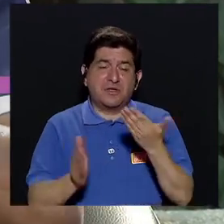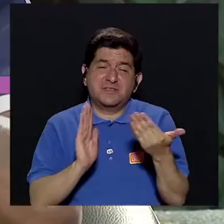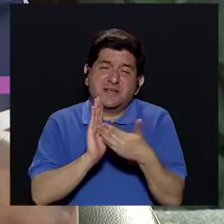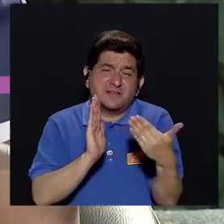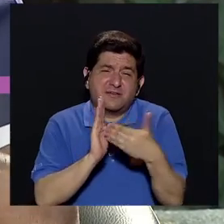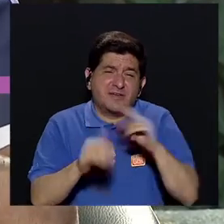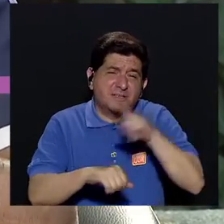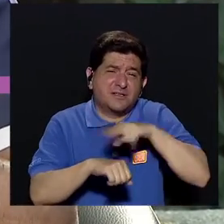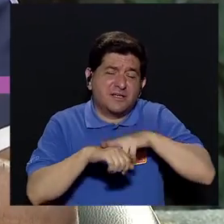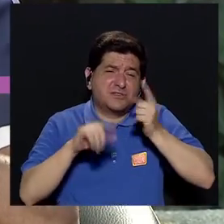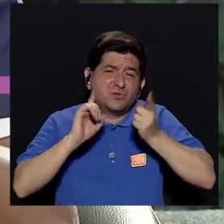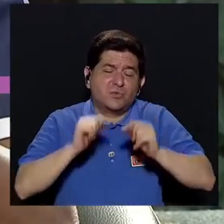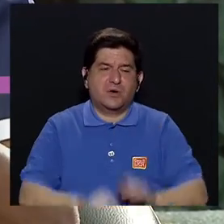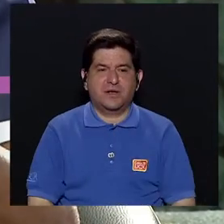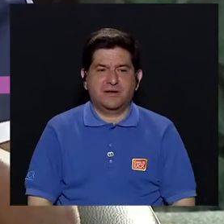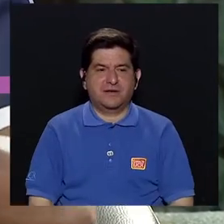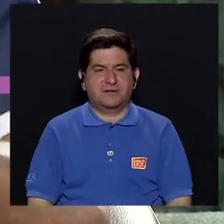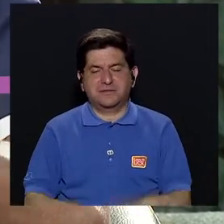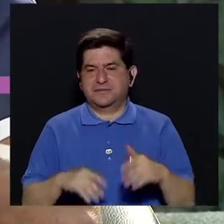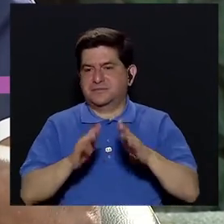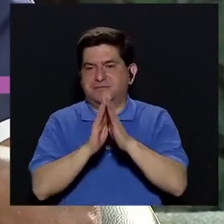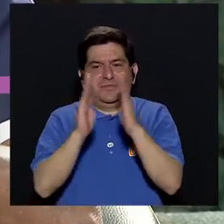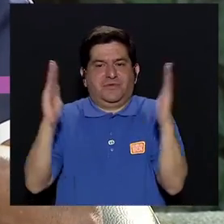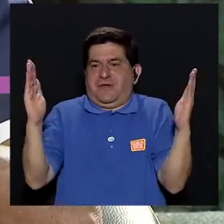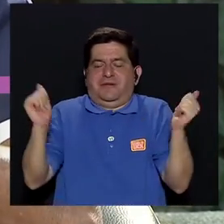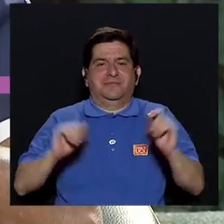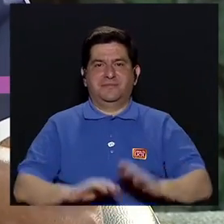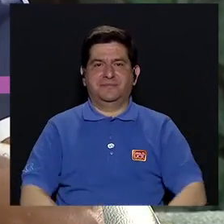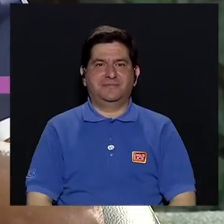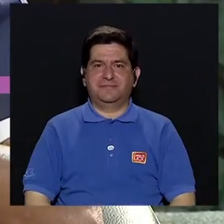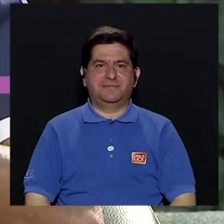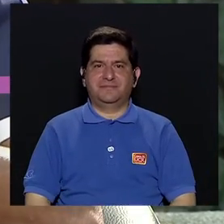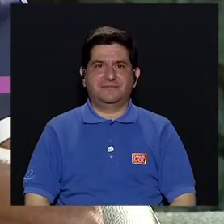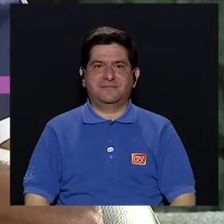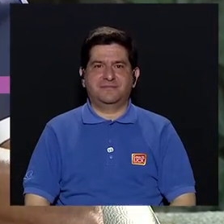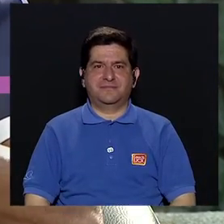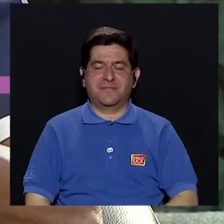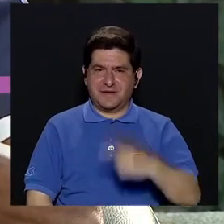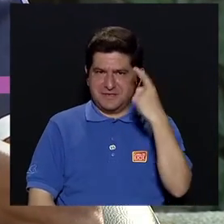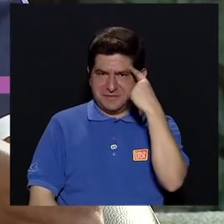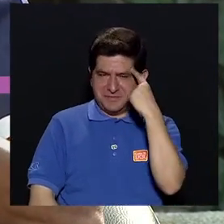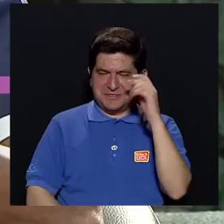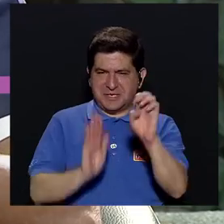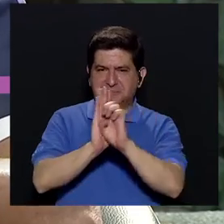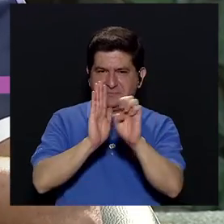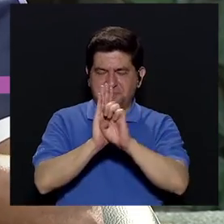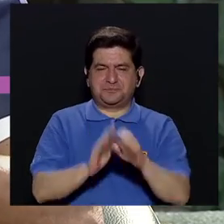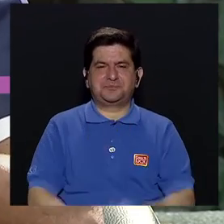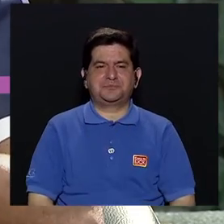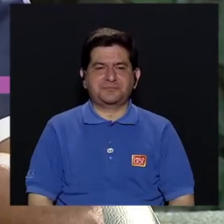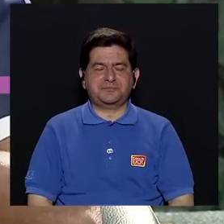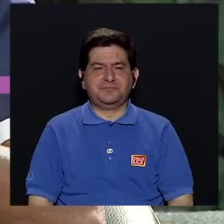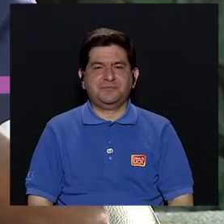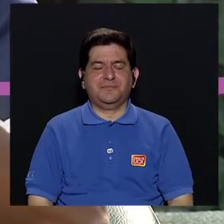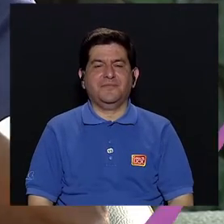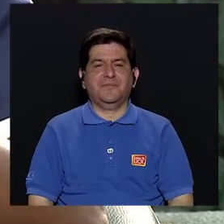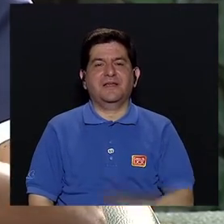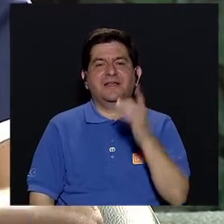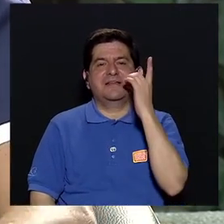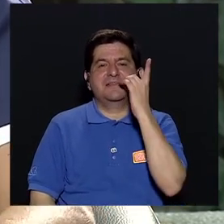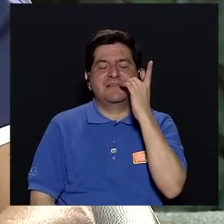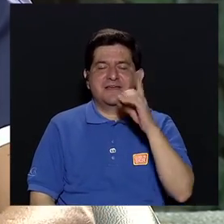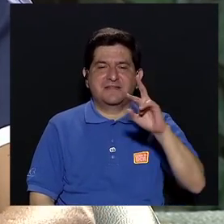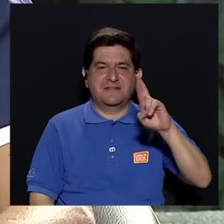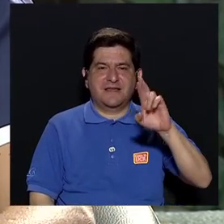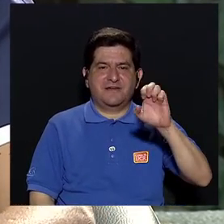más frecuente. Okay. Es que es mucho, ¿verdad? Es muy amplio. Si ponemos en la mano, por ejemplo, lo que son dientes